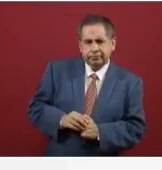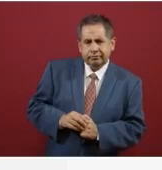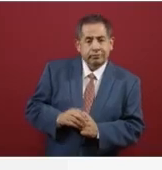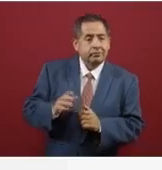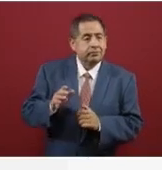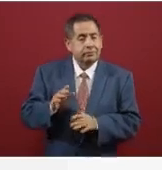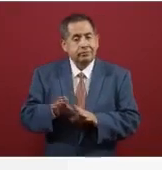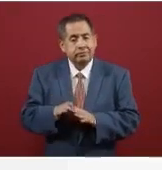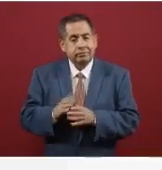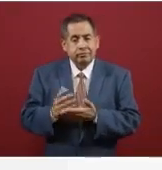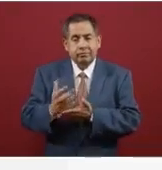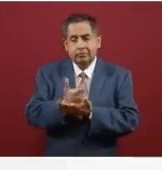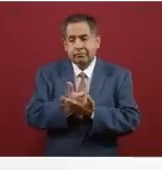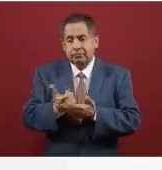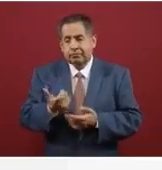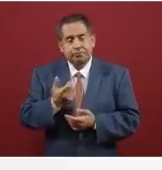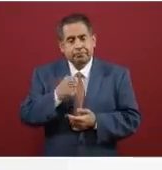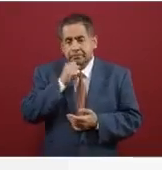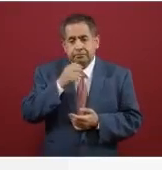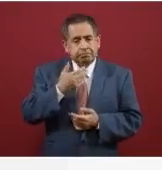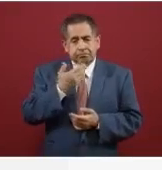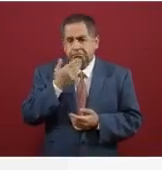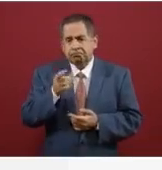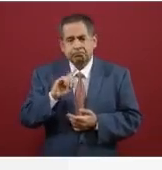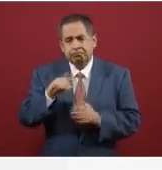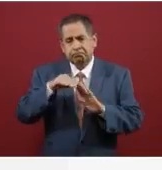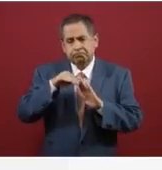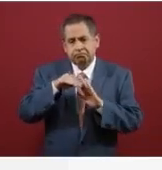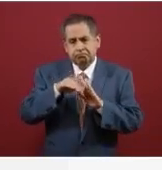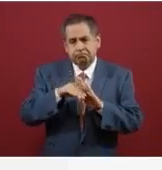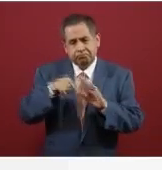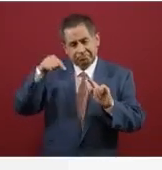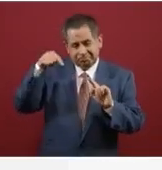deteriorando el salario y llega a ser